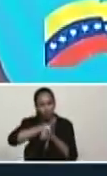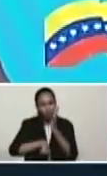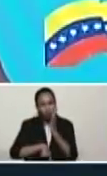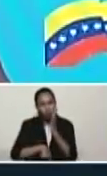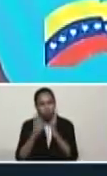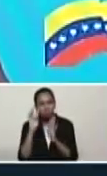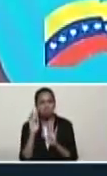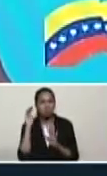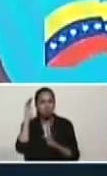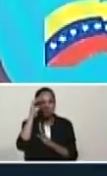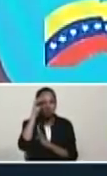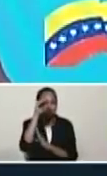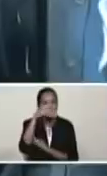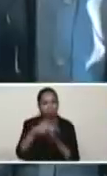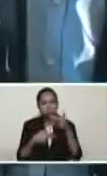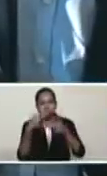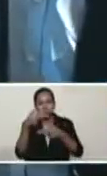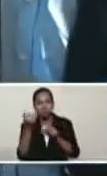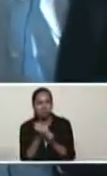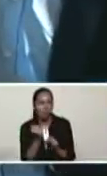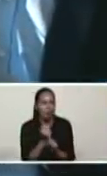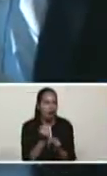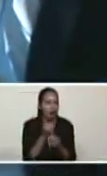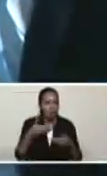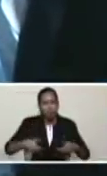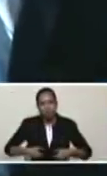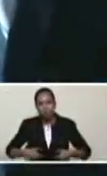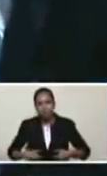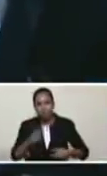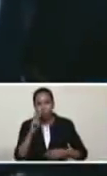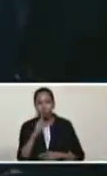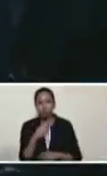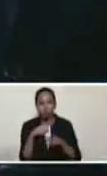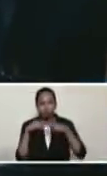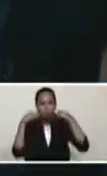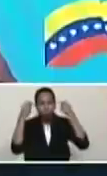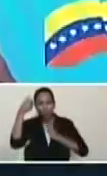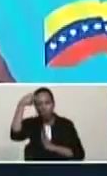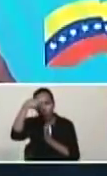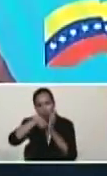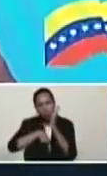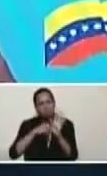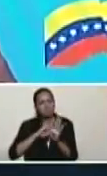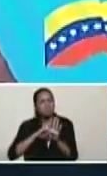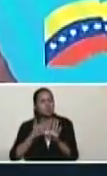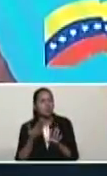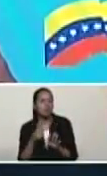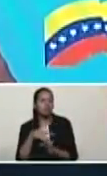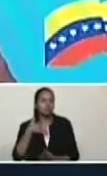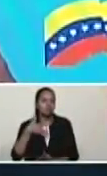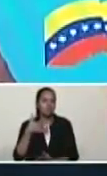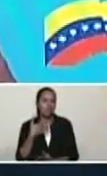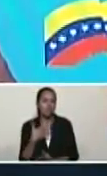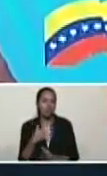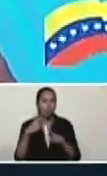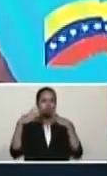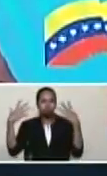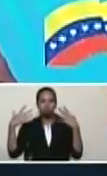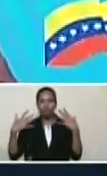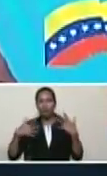futuro, construyendo, trabajando. Y cuando digo una sonrisa del alma, es porque siento una gran